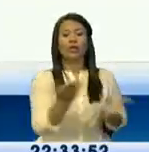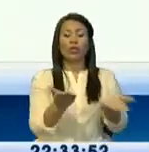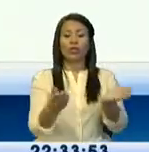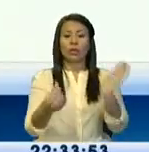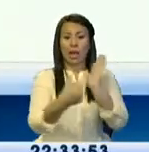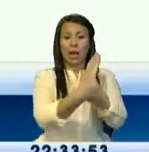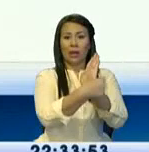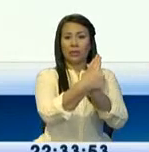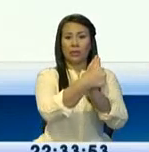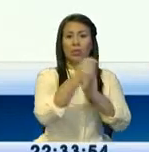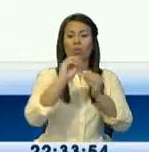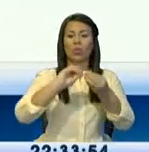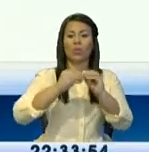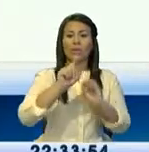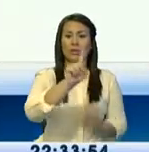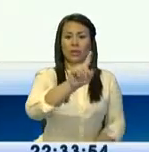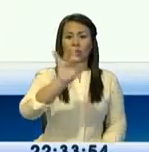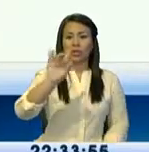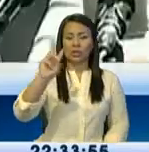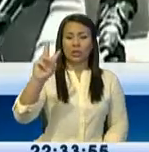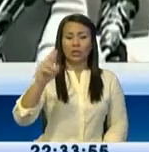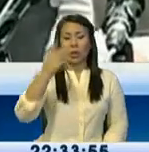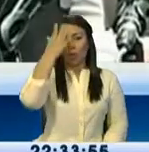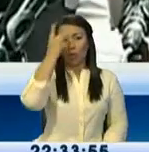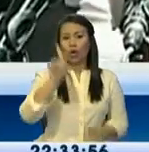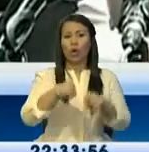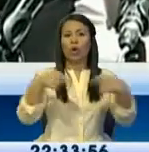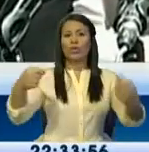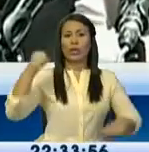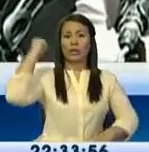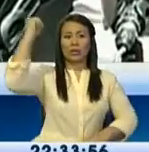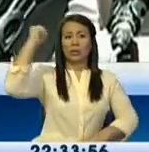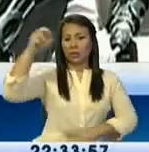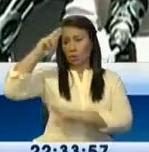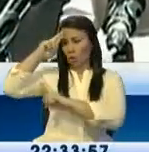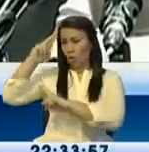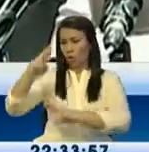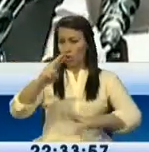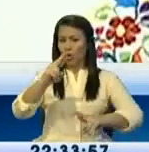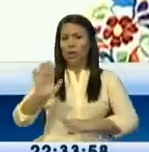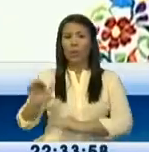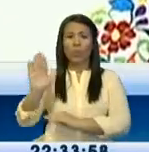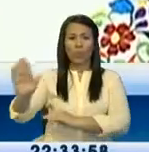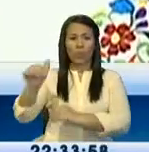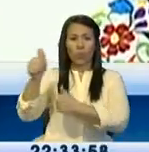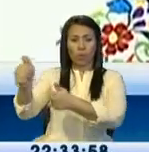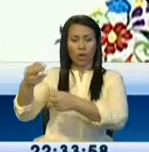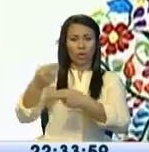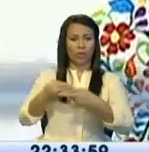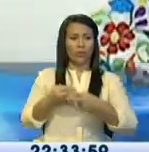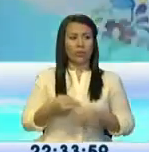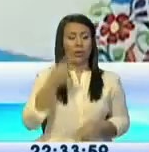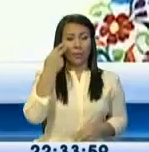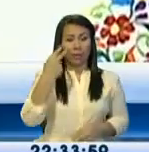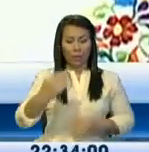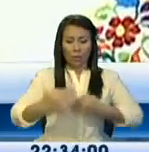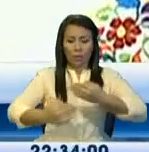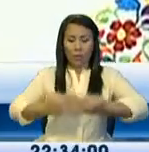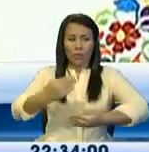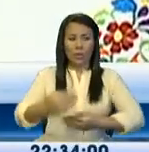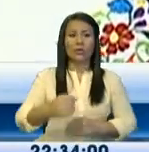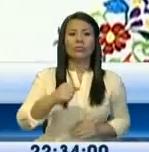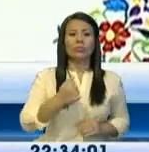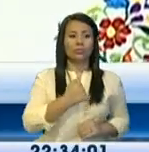artículo 182 del COIF por delito contra el derecho al honor y buen nombre. Veamos en el proceso. Si yo